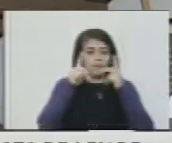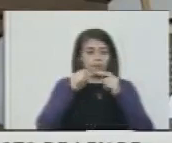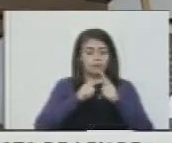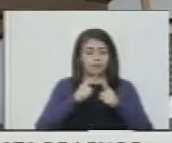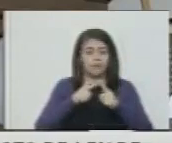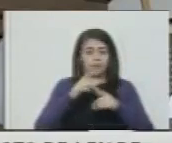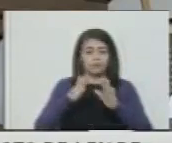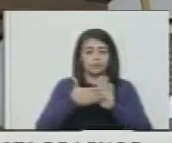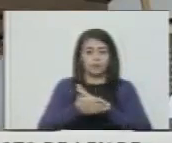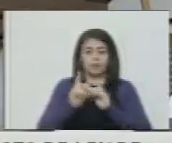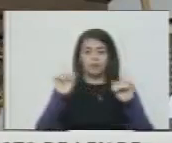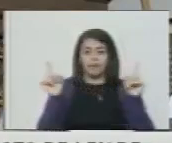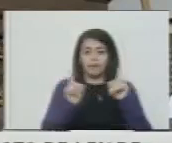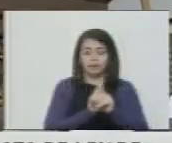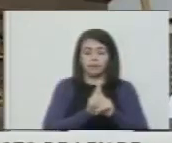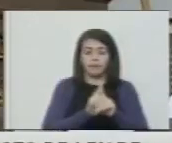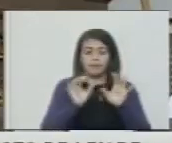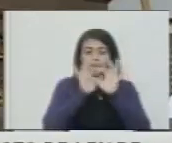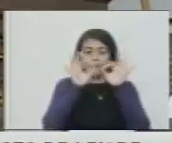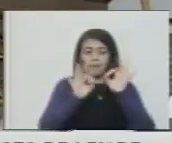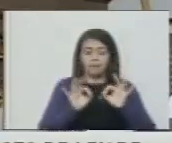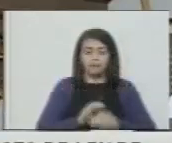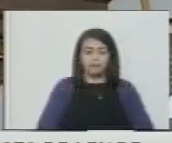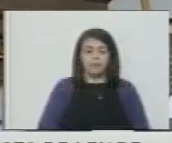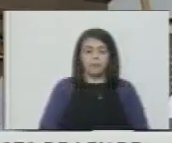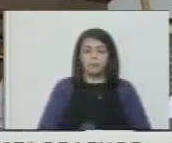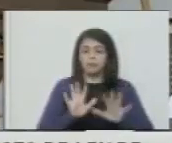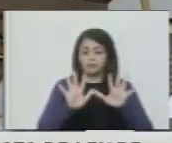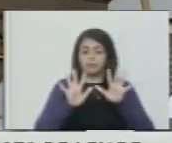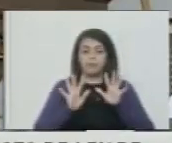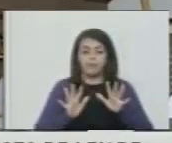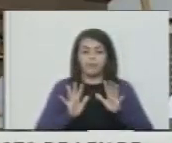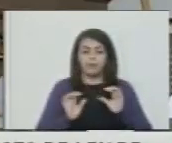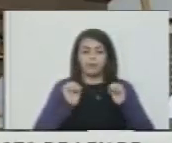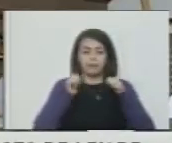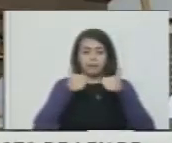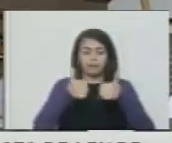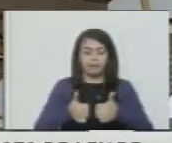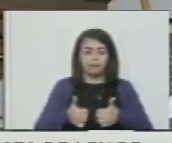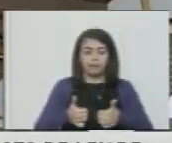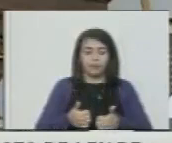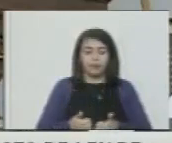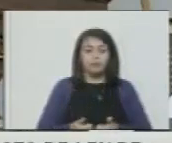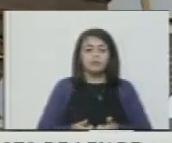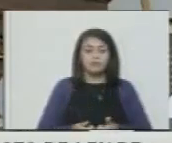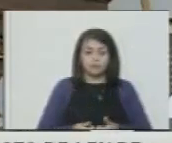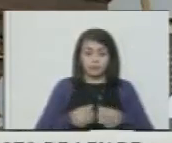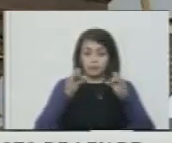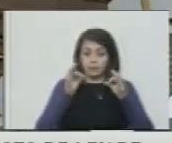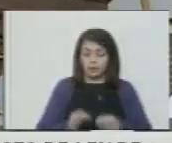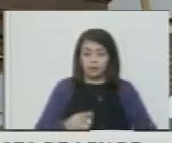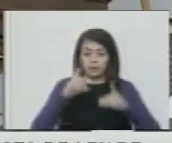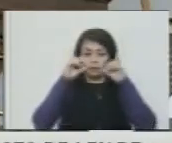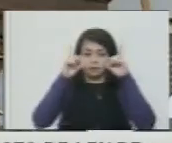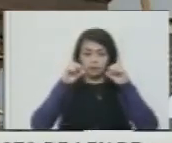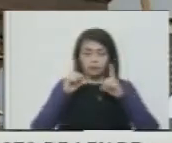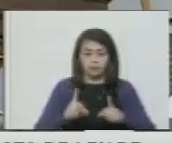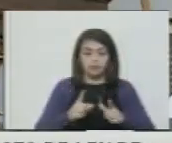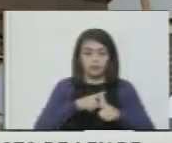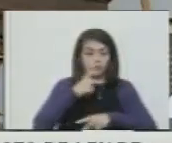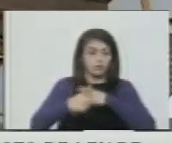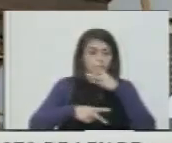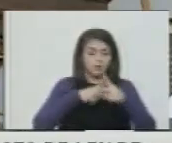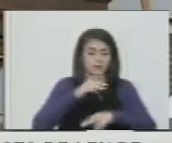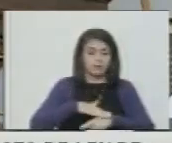o administradora o modificación de su estructura. 10. Iniciar, sustanciar y decidir